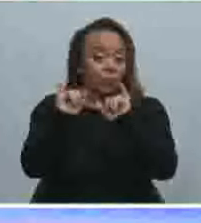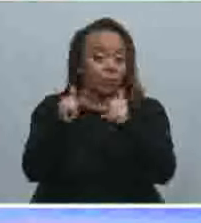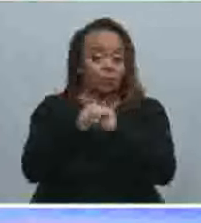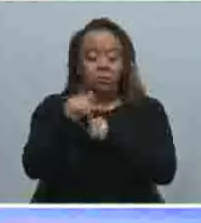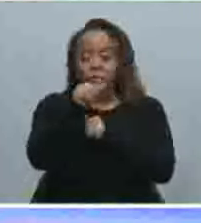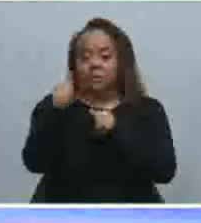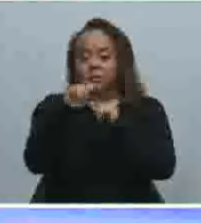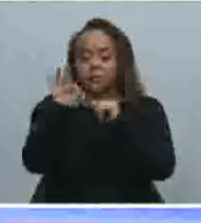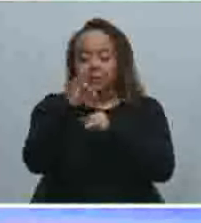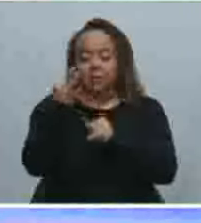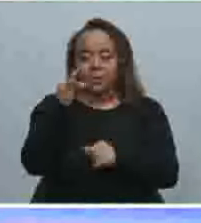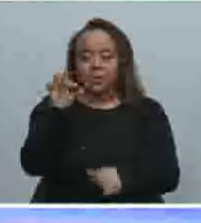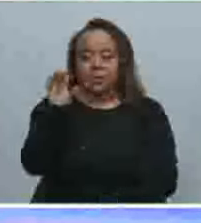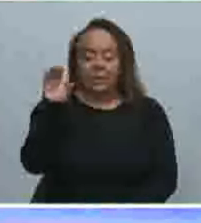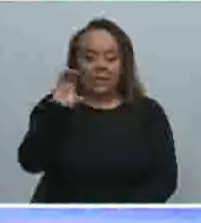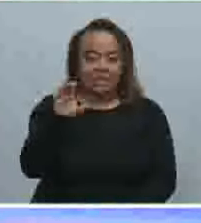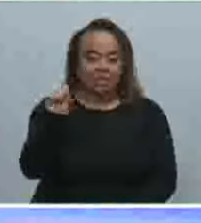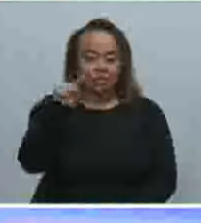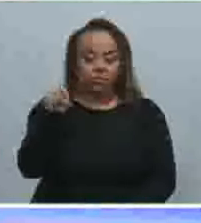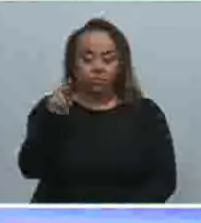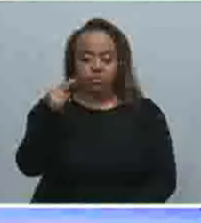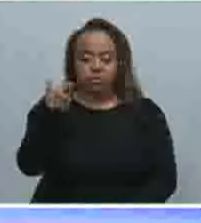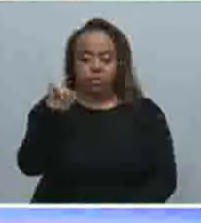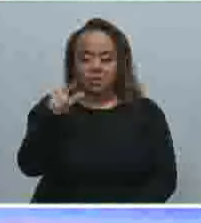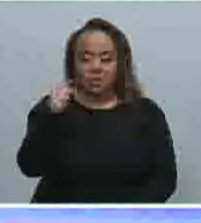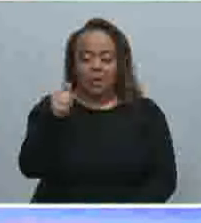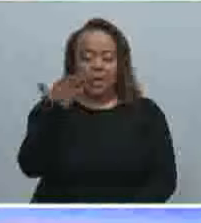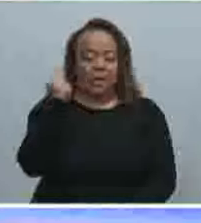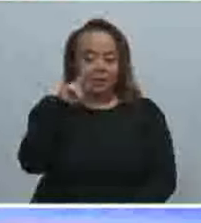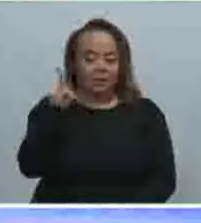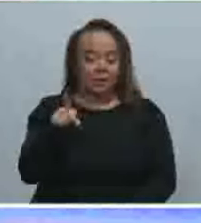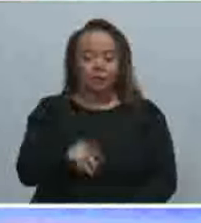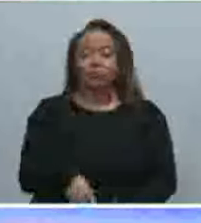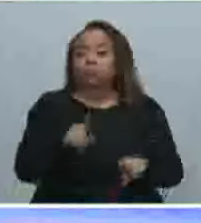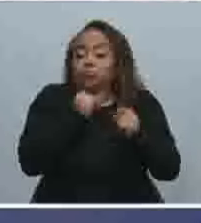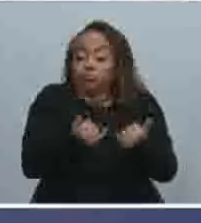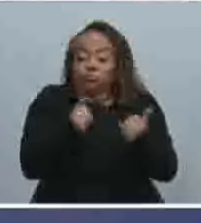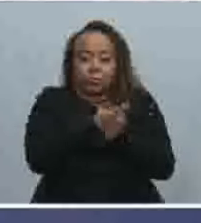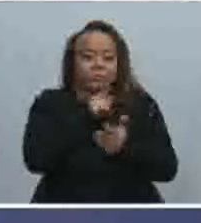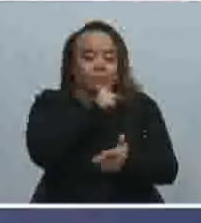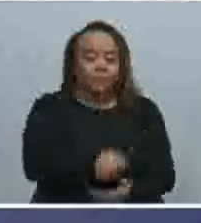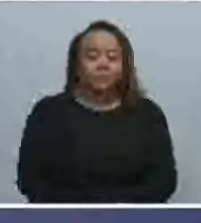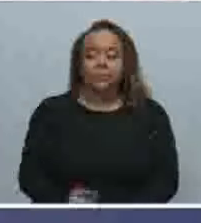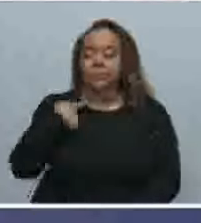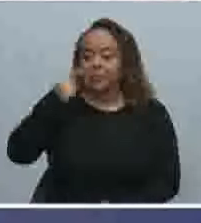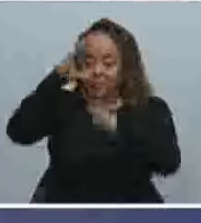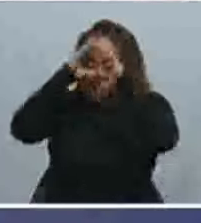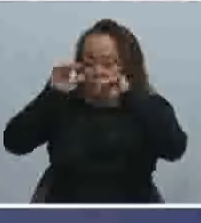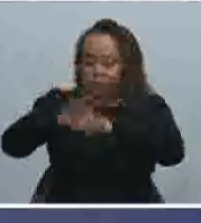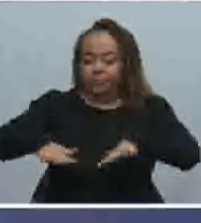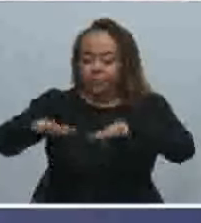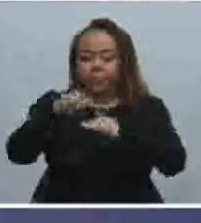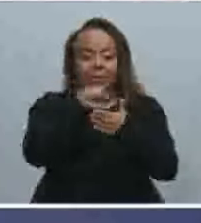forma y está Cristian Zúñiga el que estaba en Pérez León pero pero por ahora ser la realidad tengo acá como un dato contextual